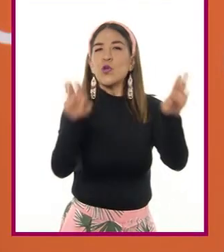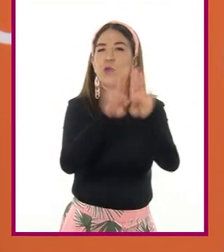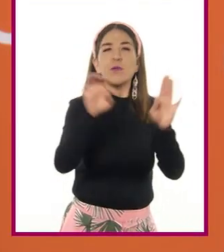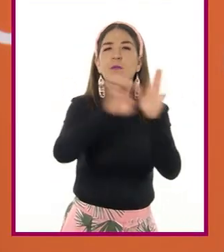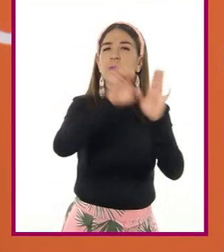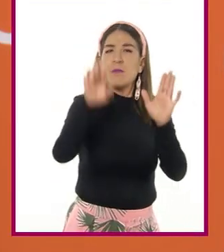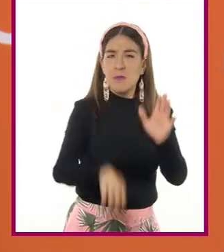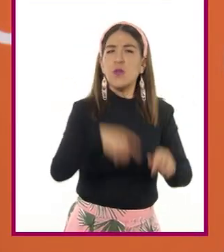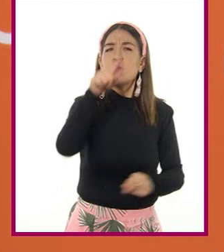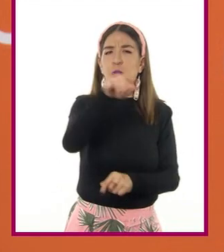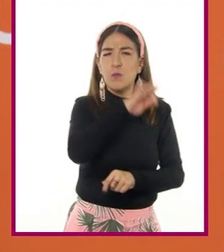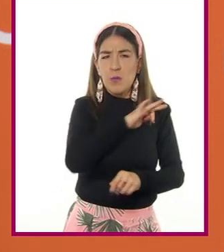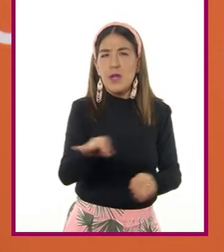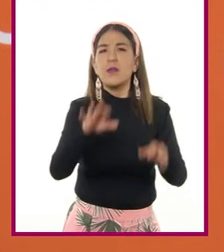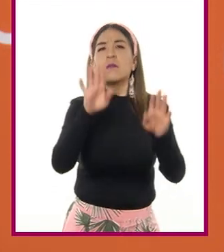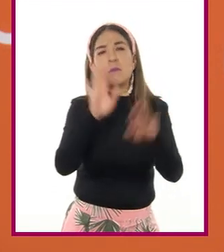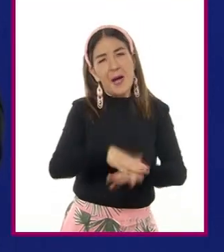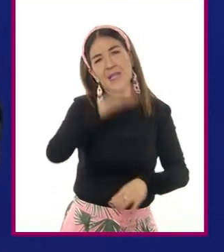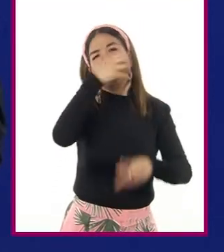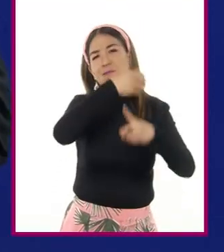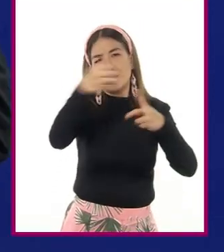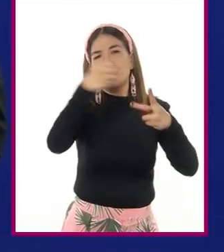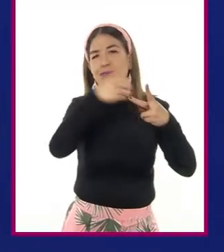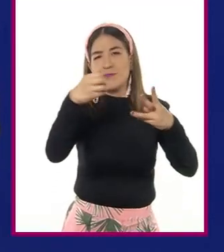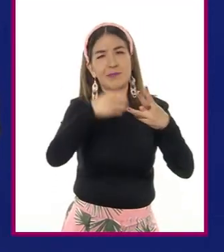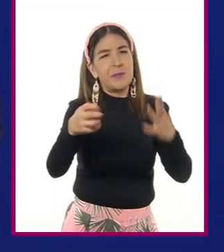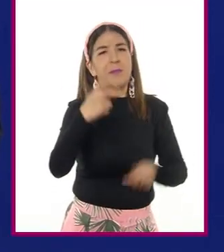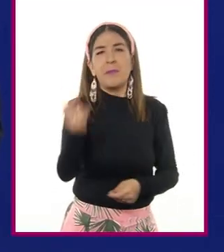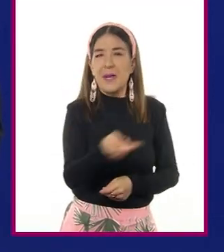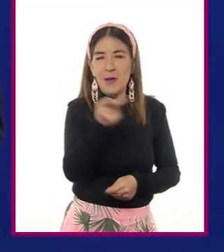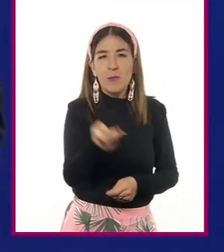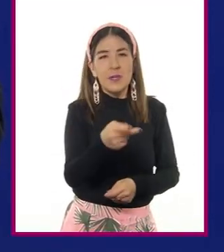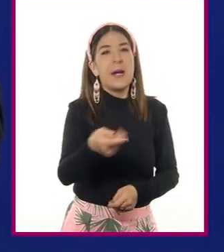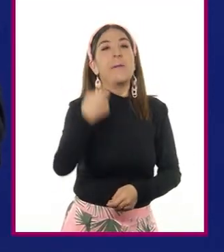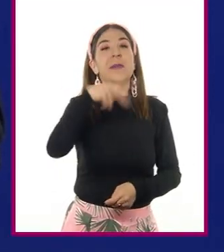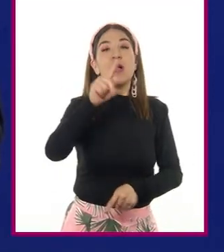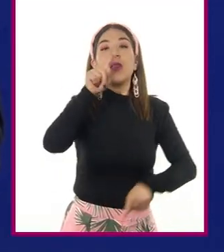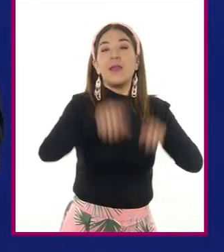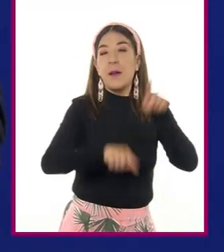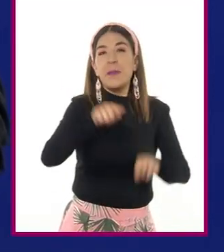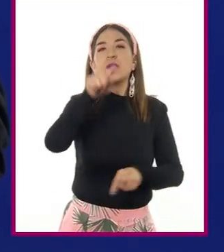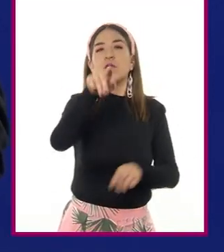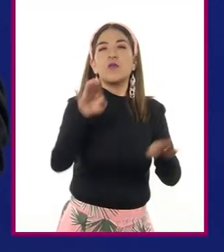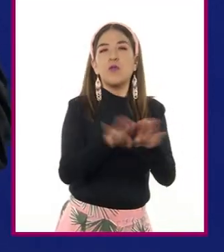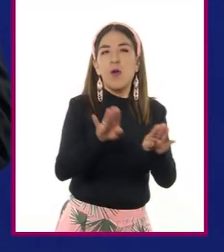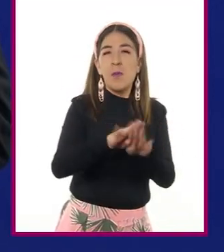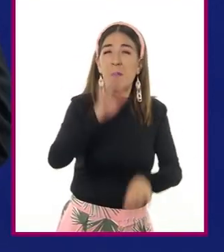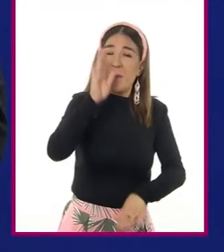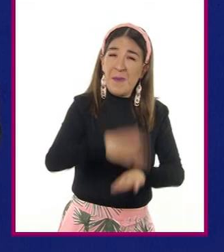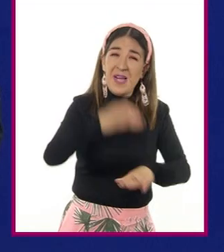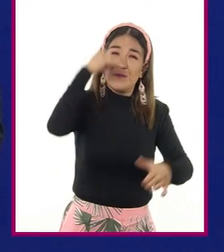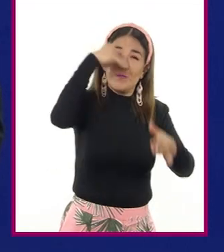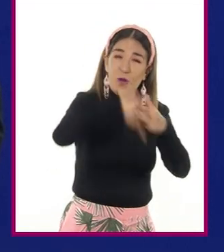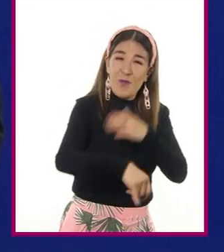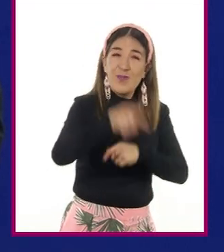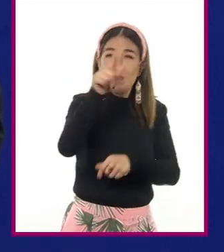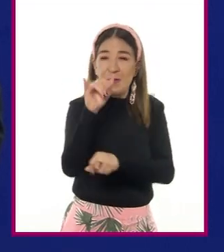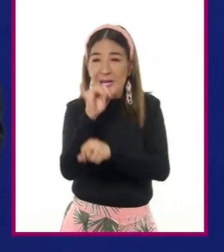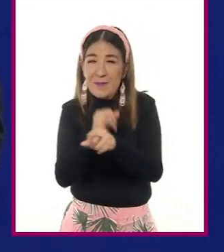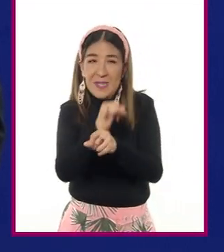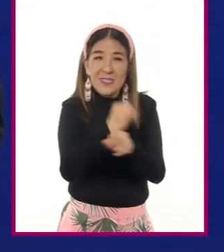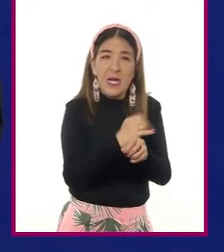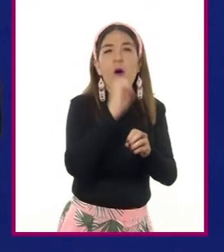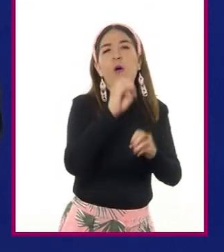ejemplo, podemos formular muchas más, pero todo dependerá de qué tan profunda queramos que sea nuestra